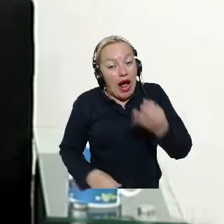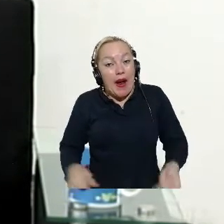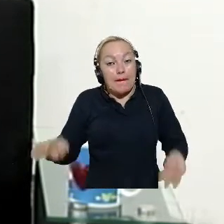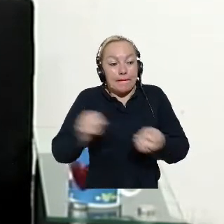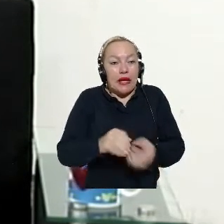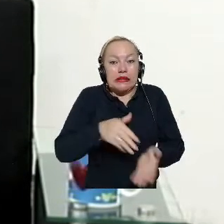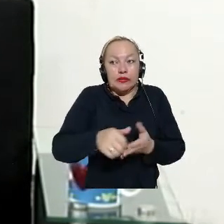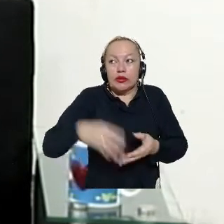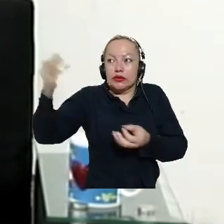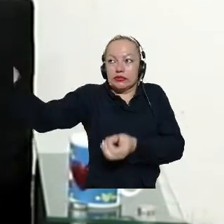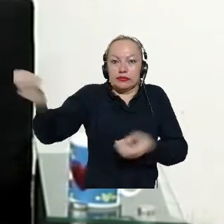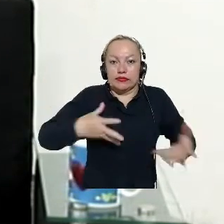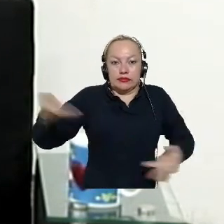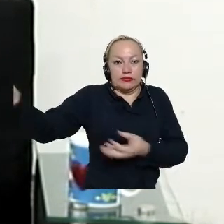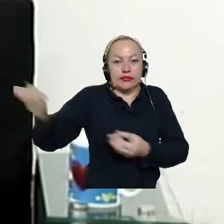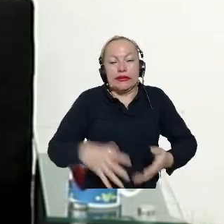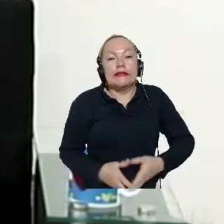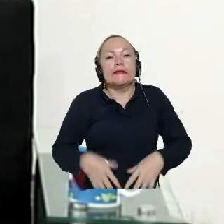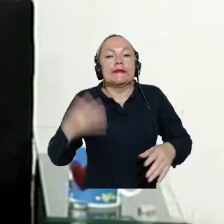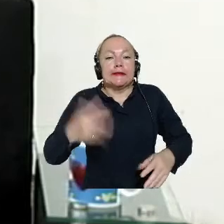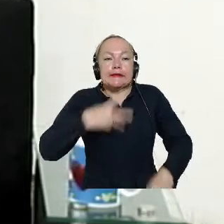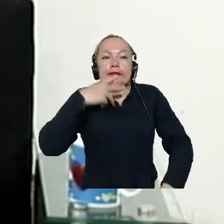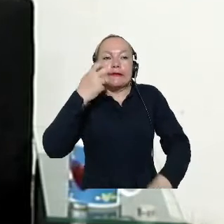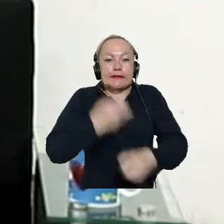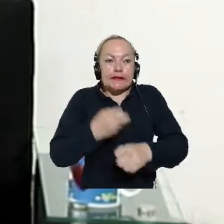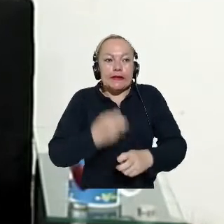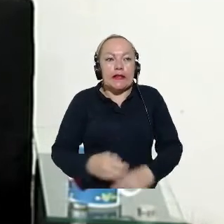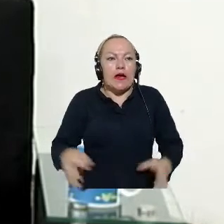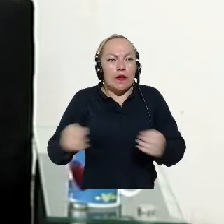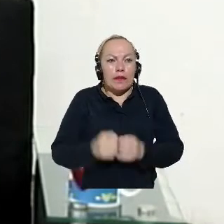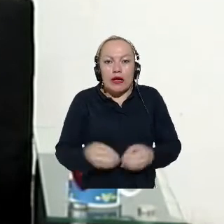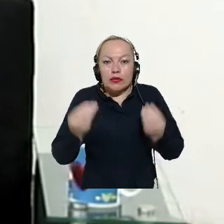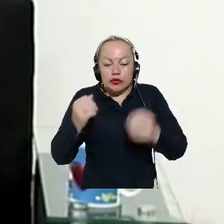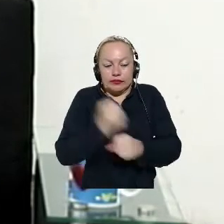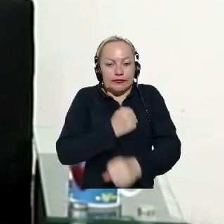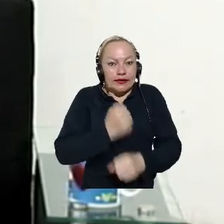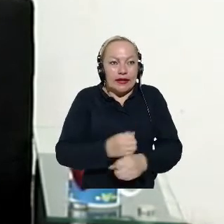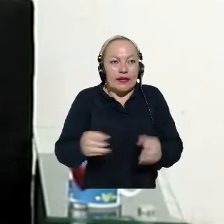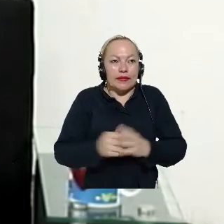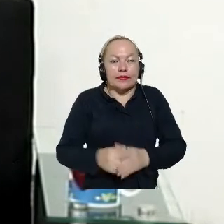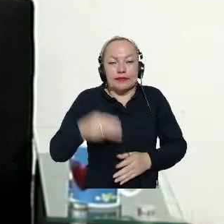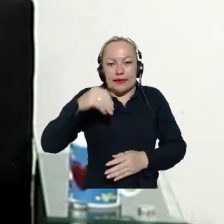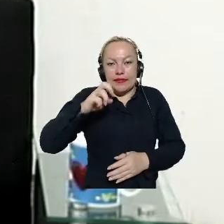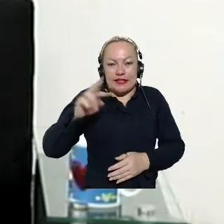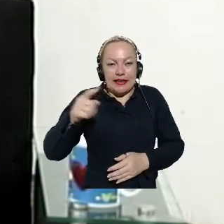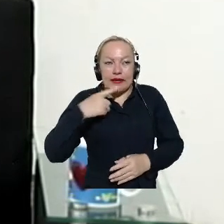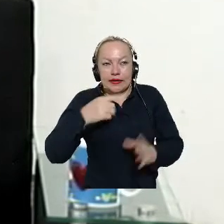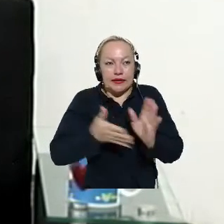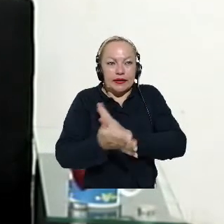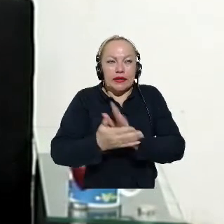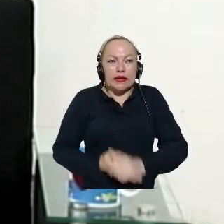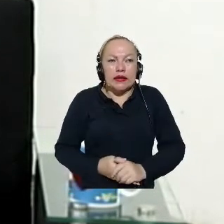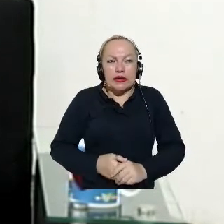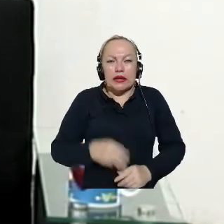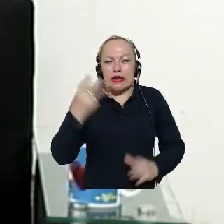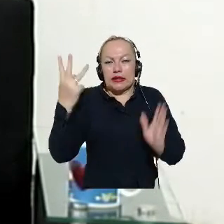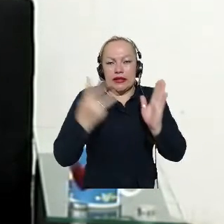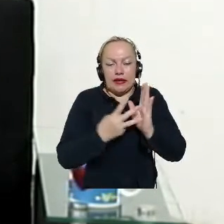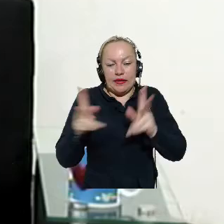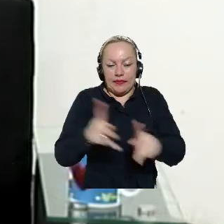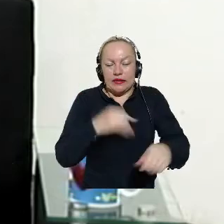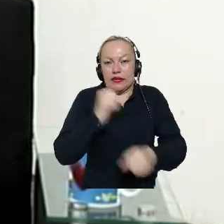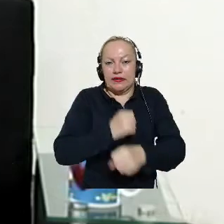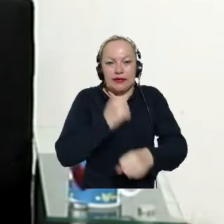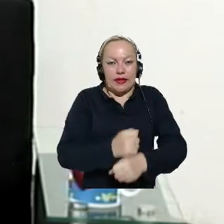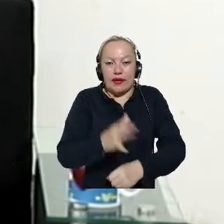esa importación. Entonces es complicadito. Y es el montón de empleo. En esa época cuando se fue Michelin, creo que fueron más o menos unas 3.000 personas que se quedaron sin